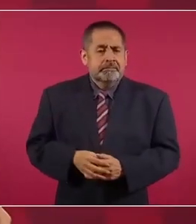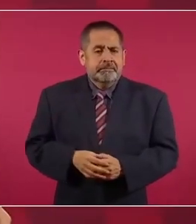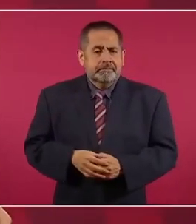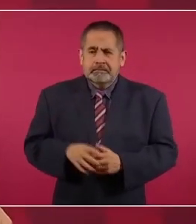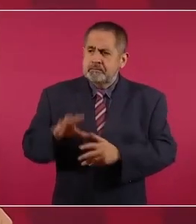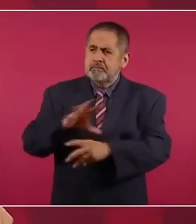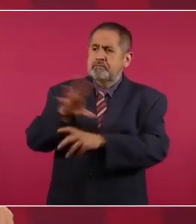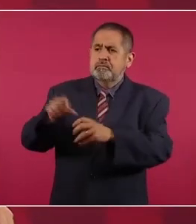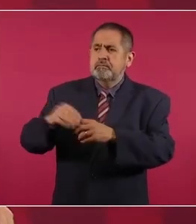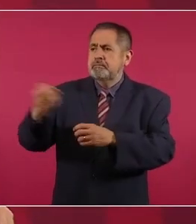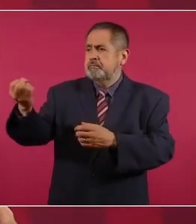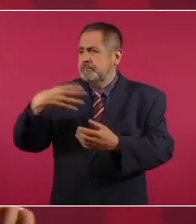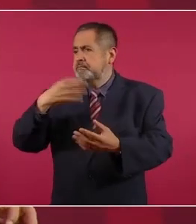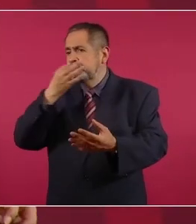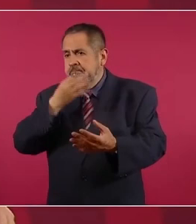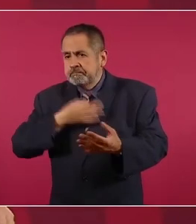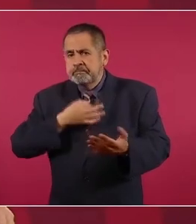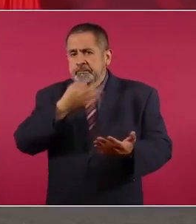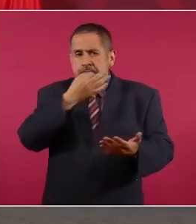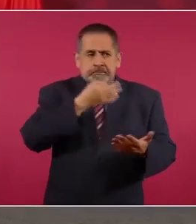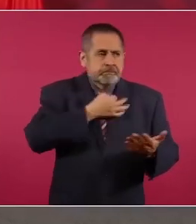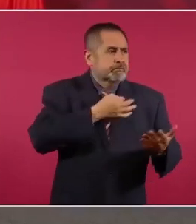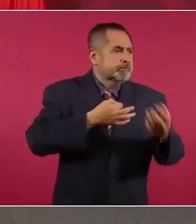de todo.